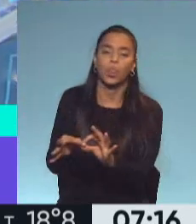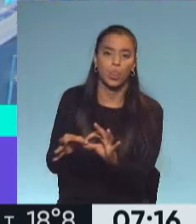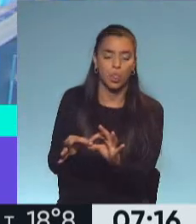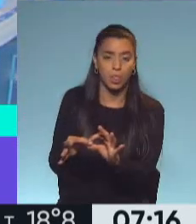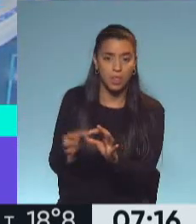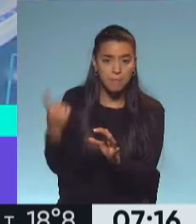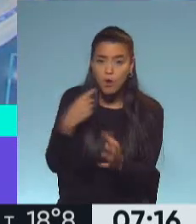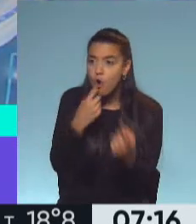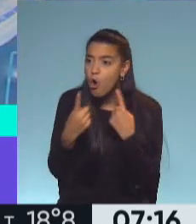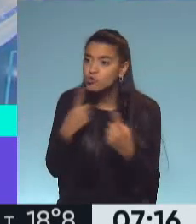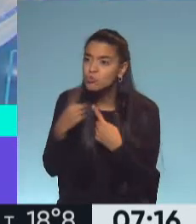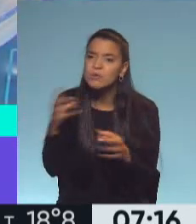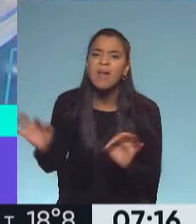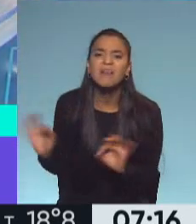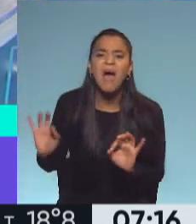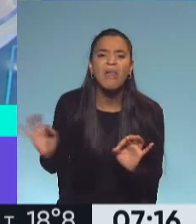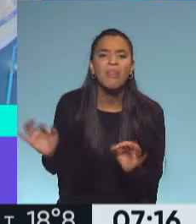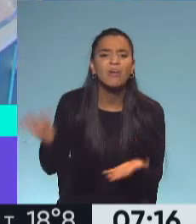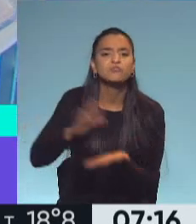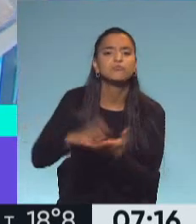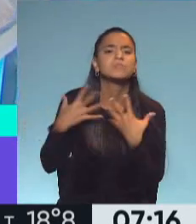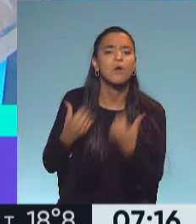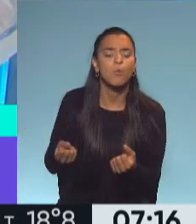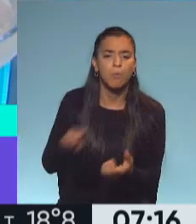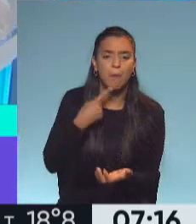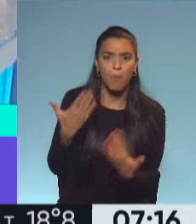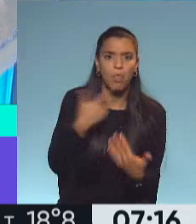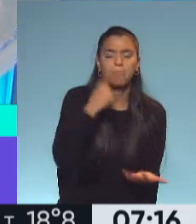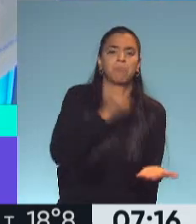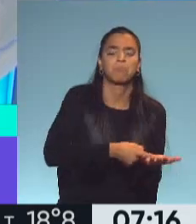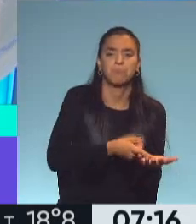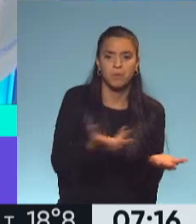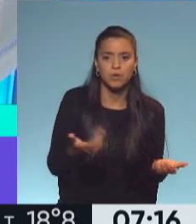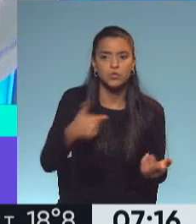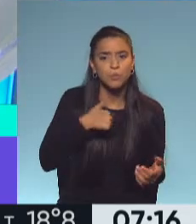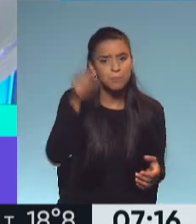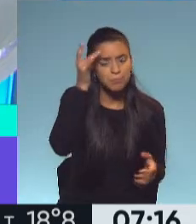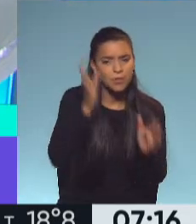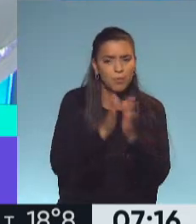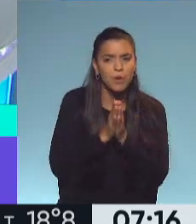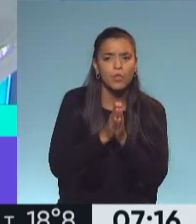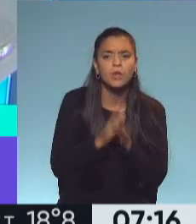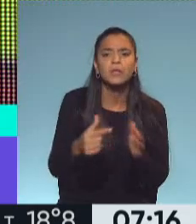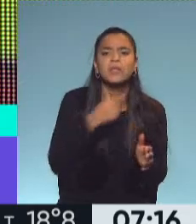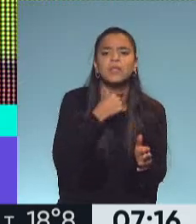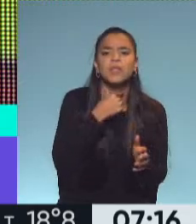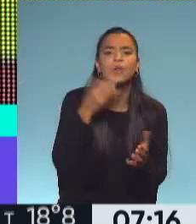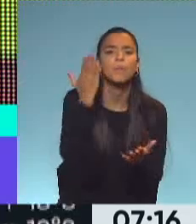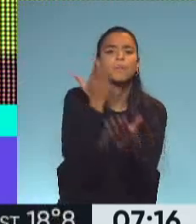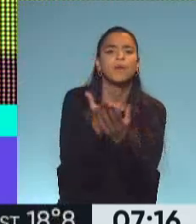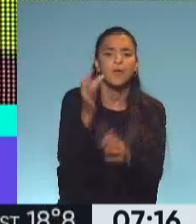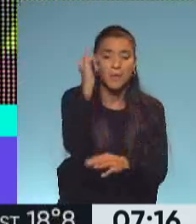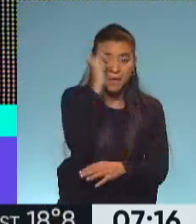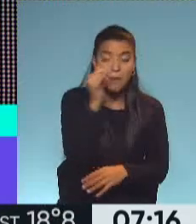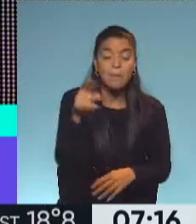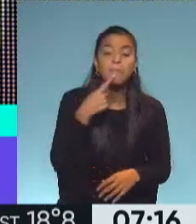tomar las consultas necesarias desde lo sanitario para poder fallar como corresponde? Yo pido perdón por la desprolijidad. Quiero pedirle al señor director que